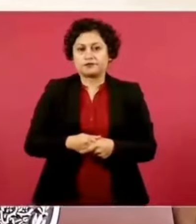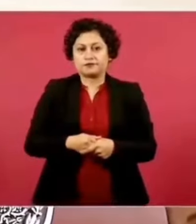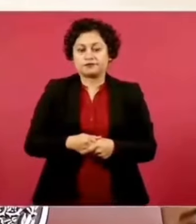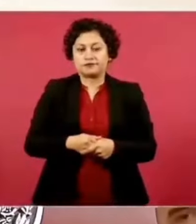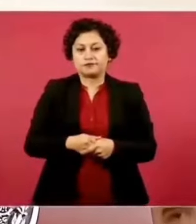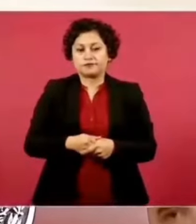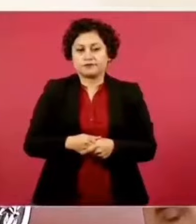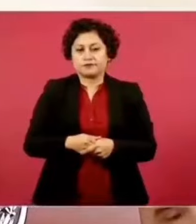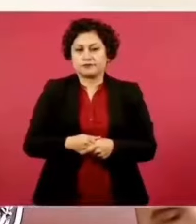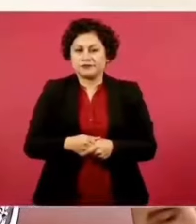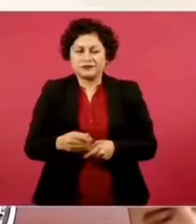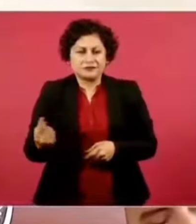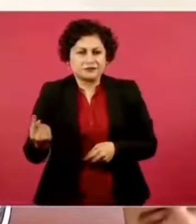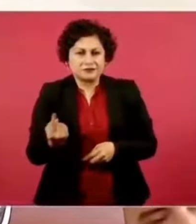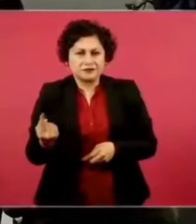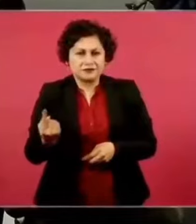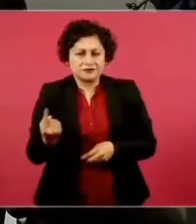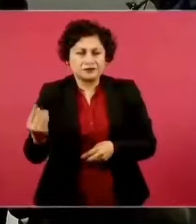¿cómo?